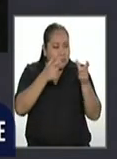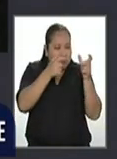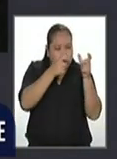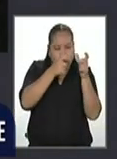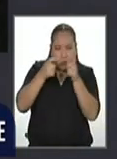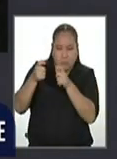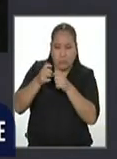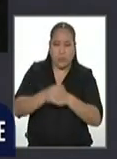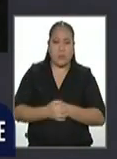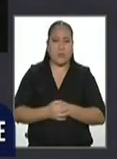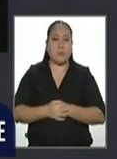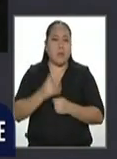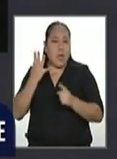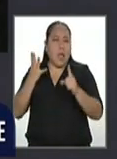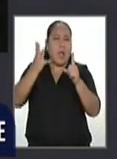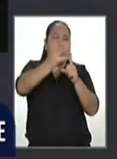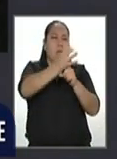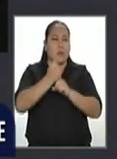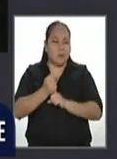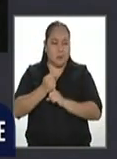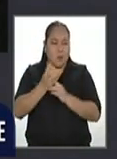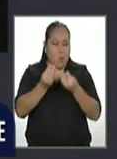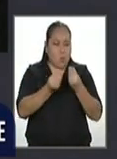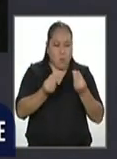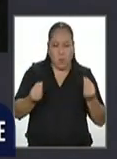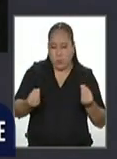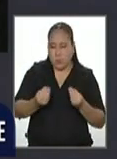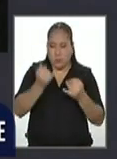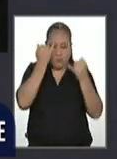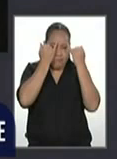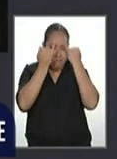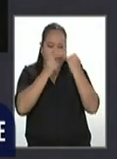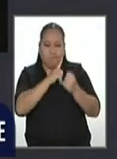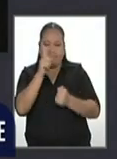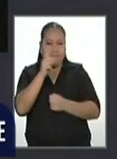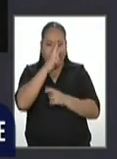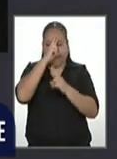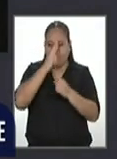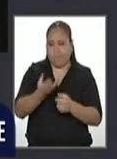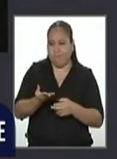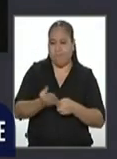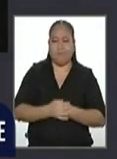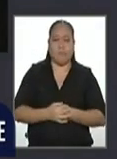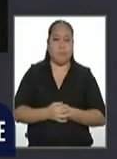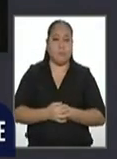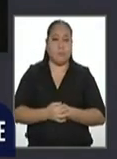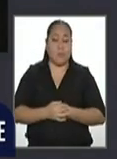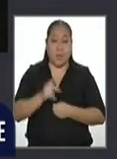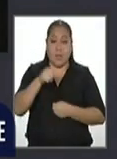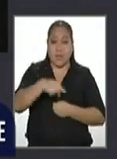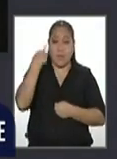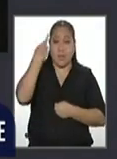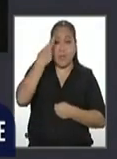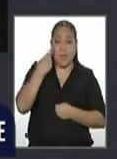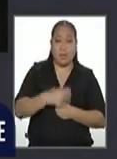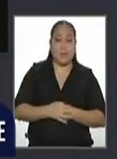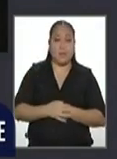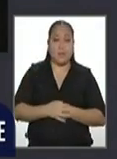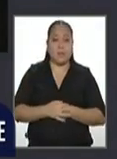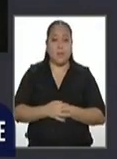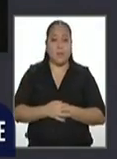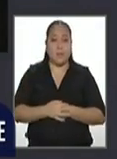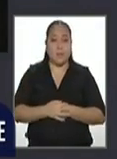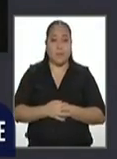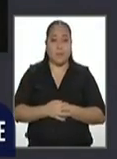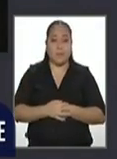se tienen que lograr de muchísimos estándares que no se cumplen actualmente. Por eso, en lugar